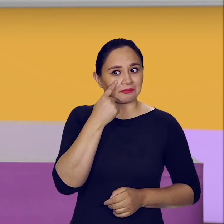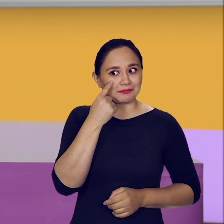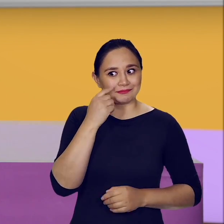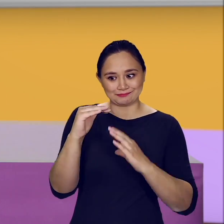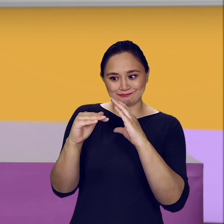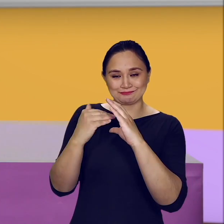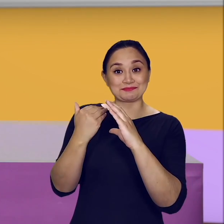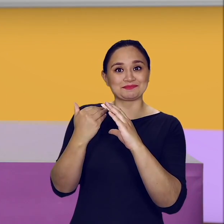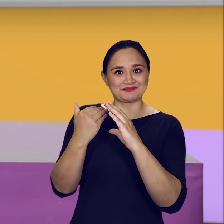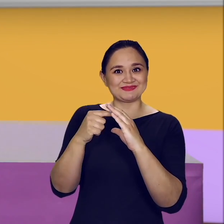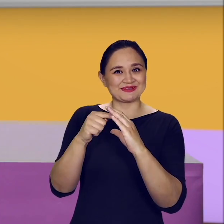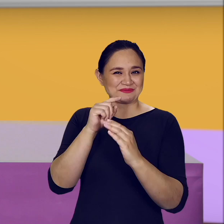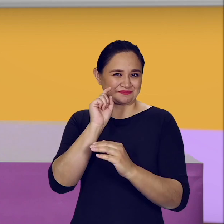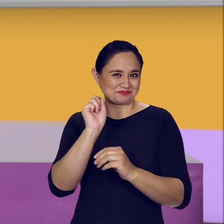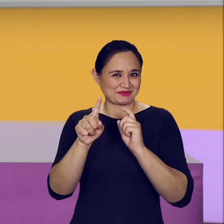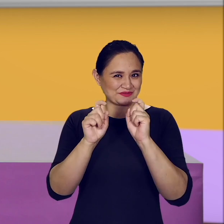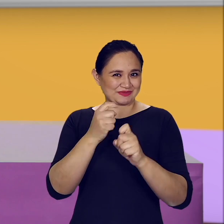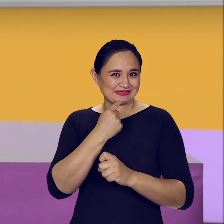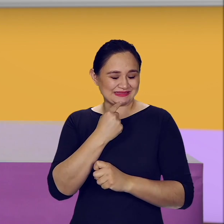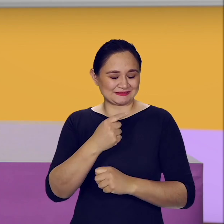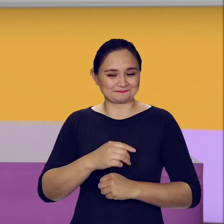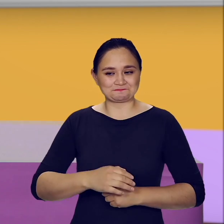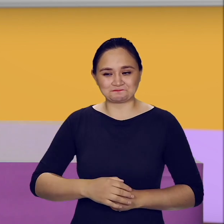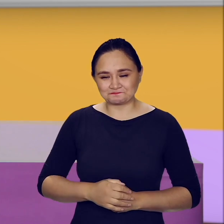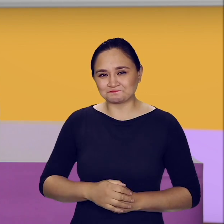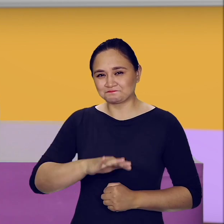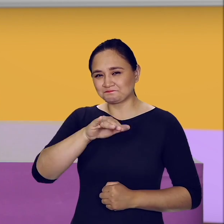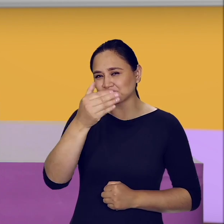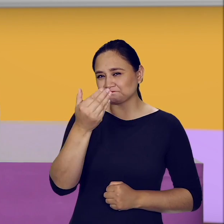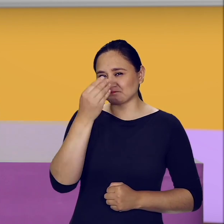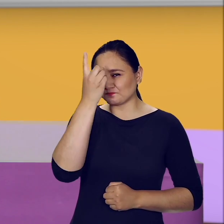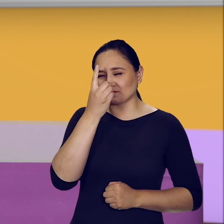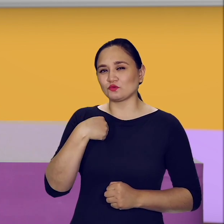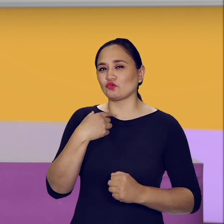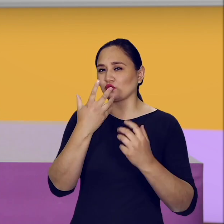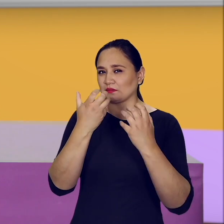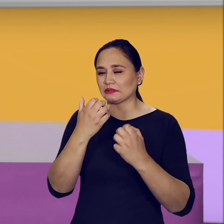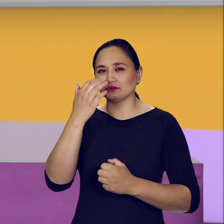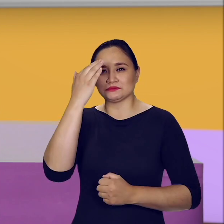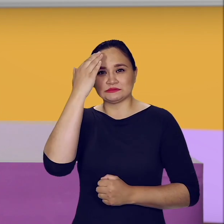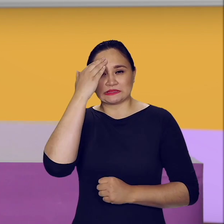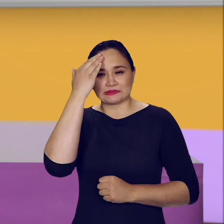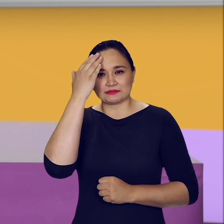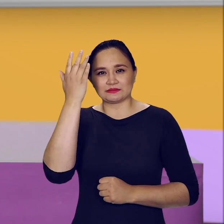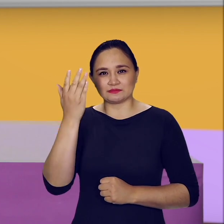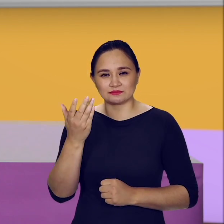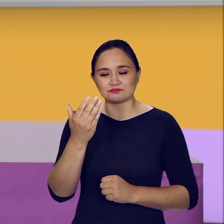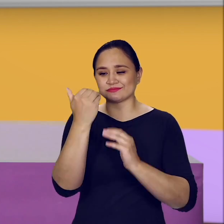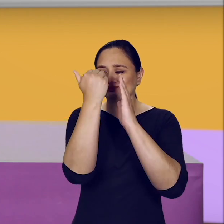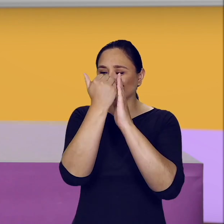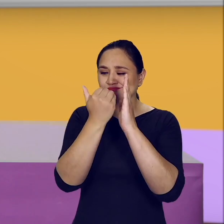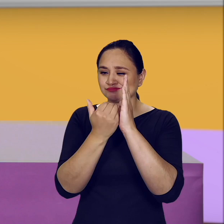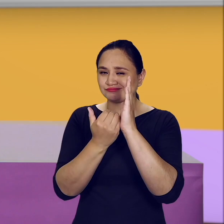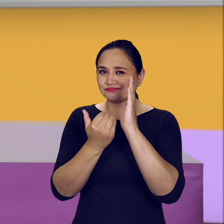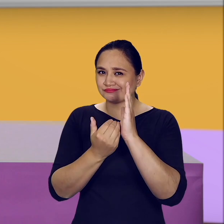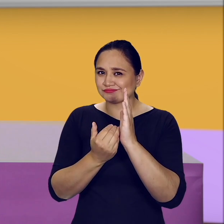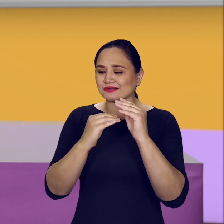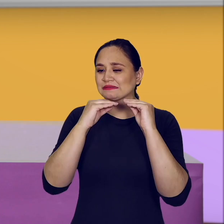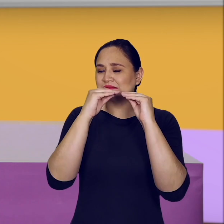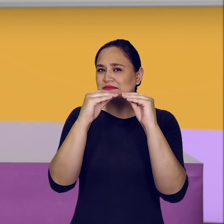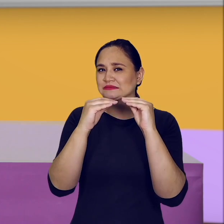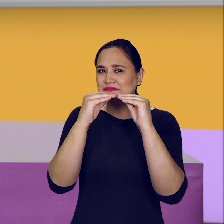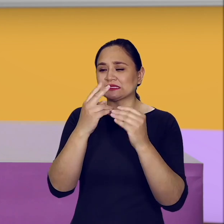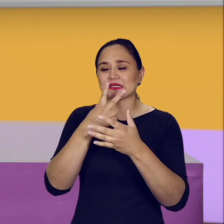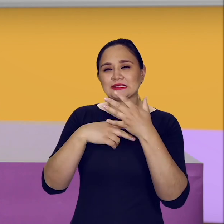Miren, me mandan un mensaje con una pregunta que dice: profe Diana, yo quisiera saber pautas para educar a